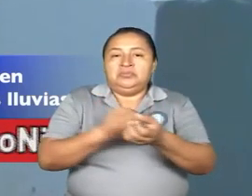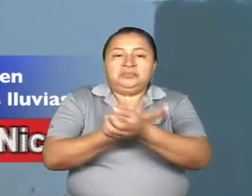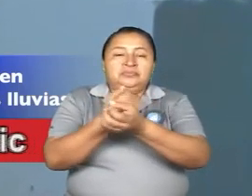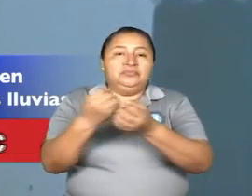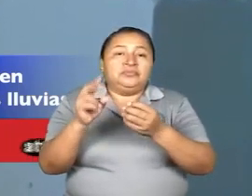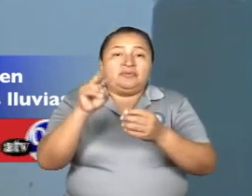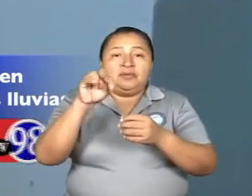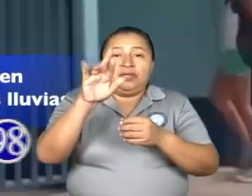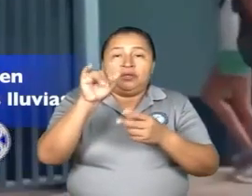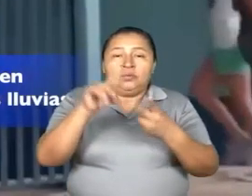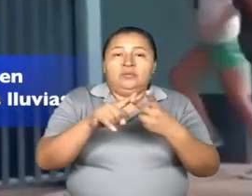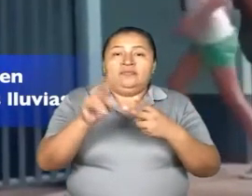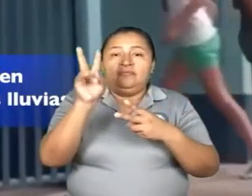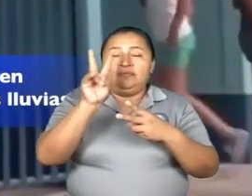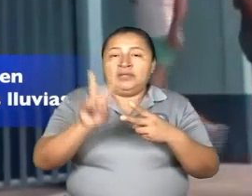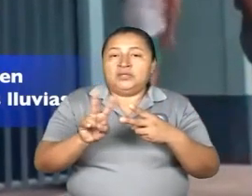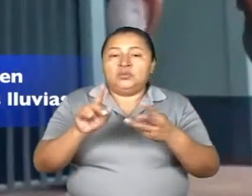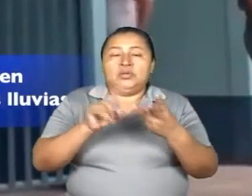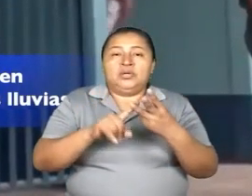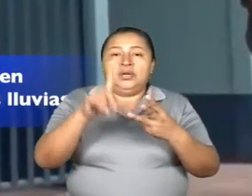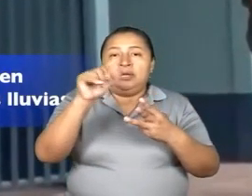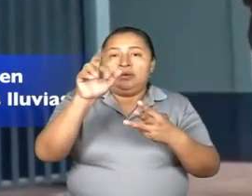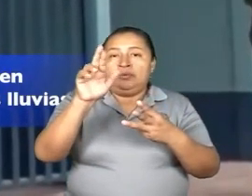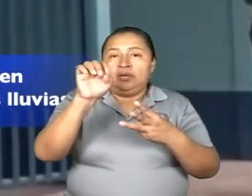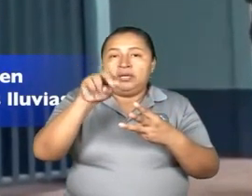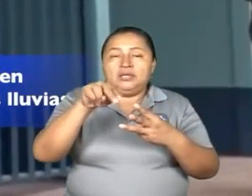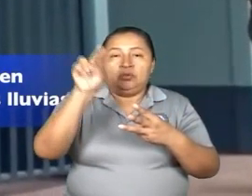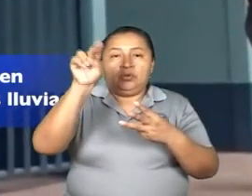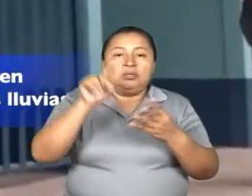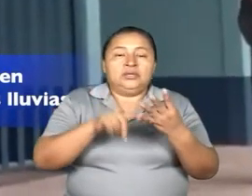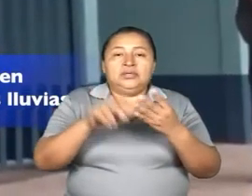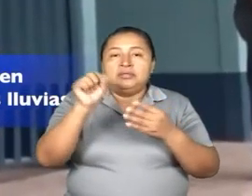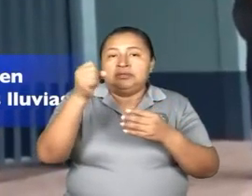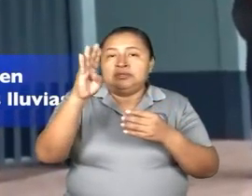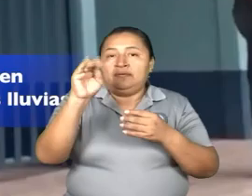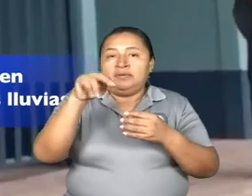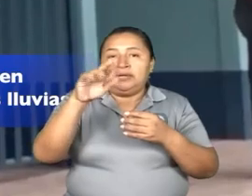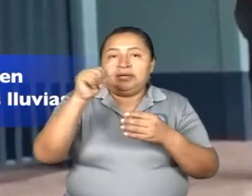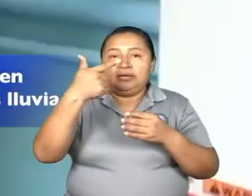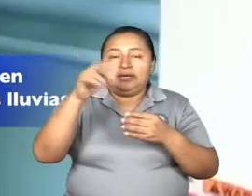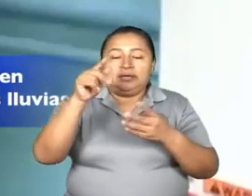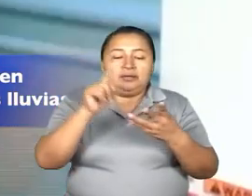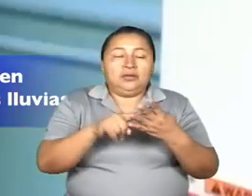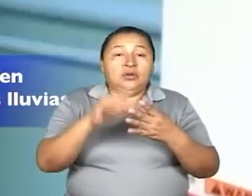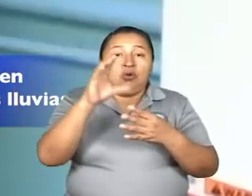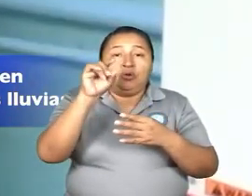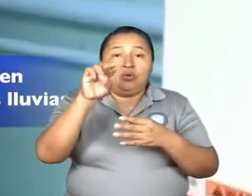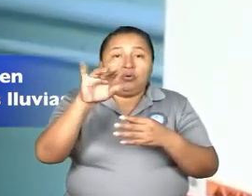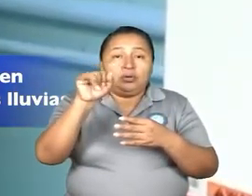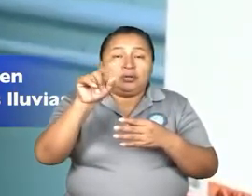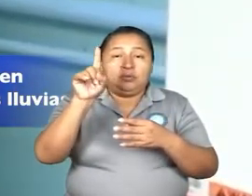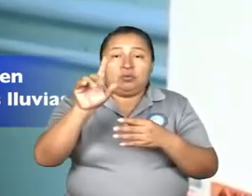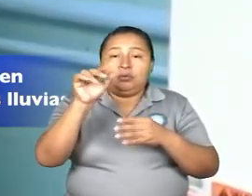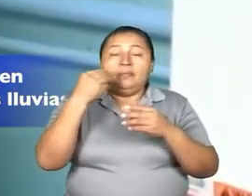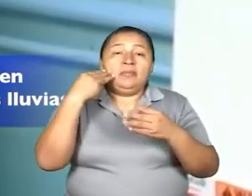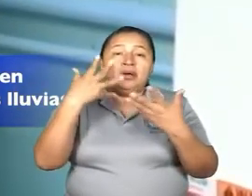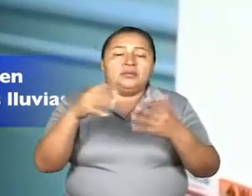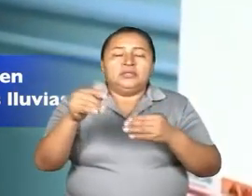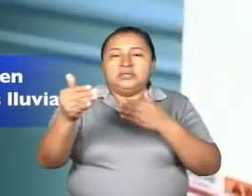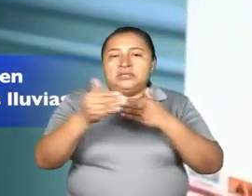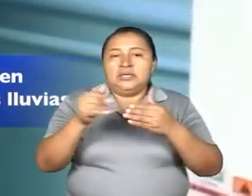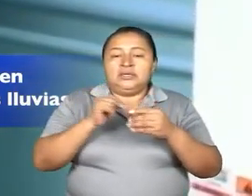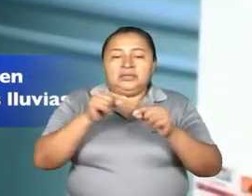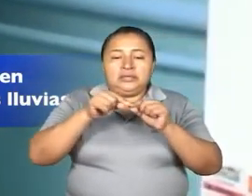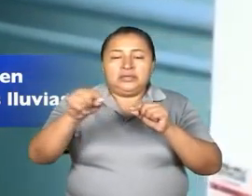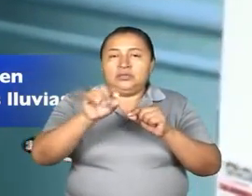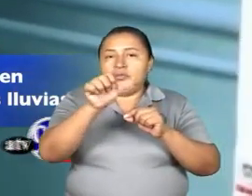Veracruz, Vía Venezuela, Laureles Norte y Sur, Sabana Grande, Américas, Colonia Primero de Mayo y sectores de los distritos